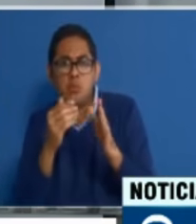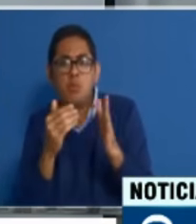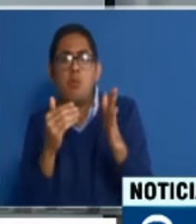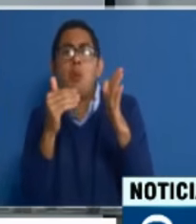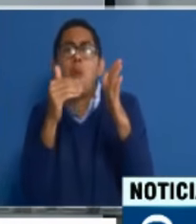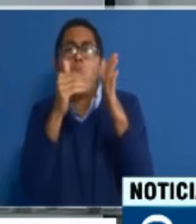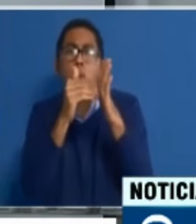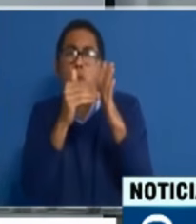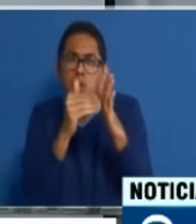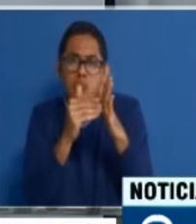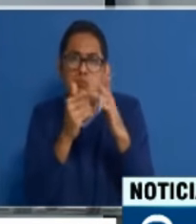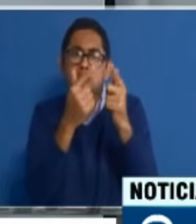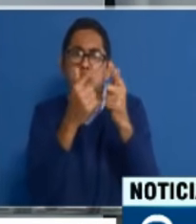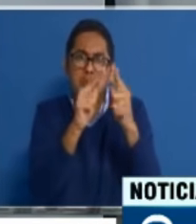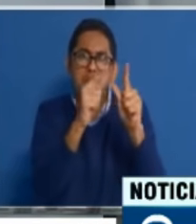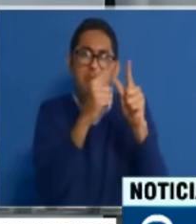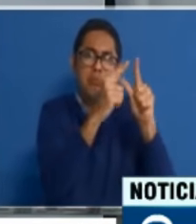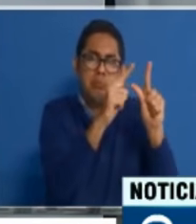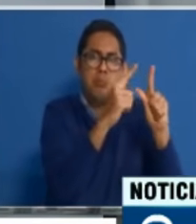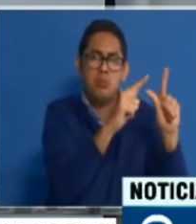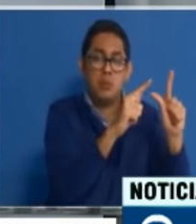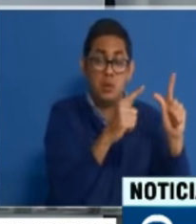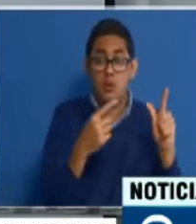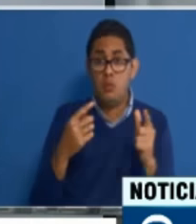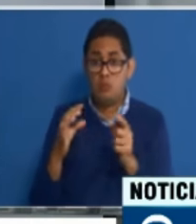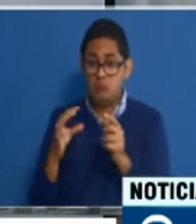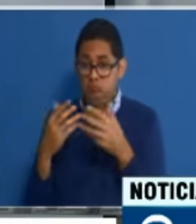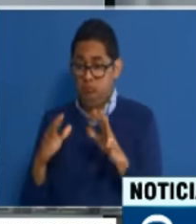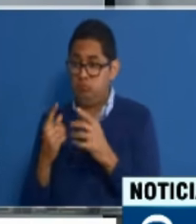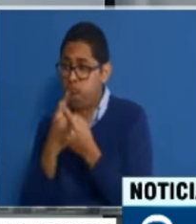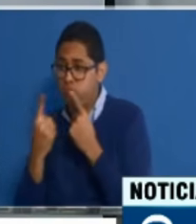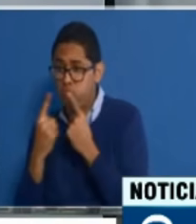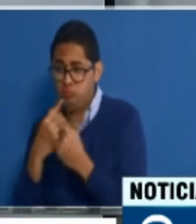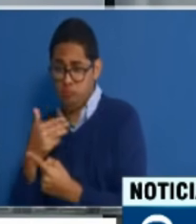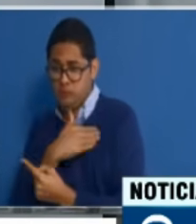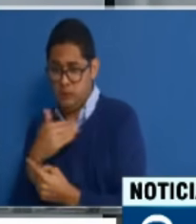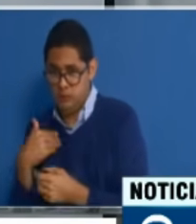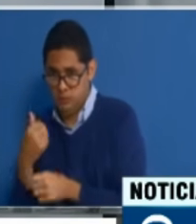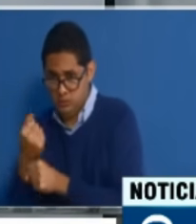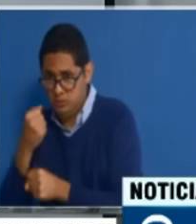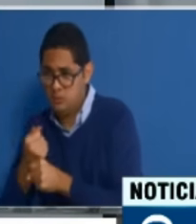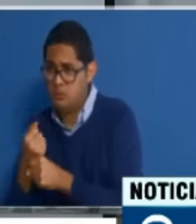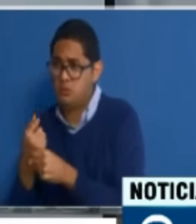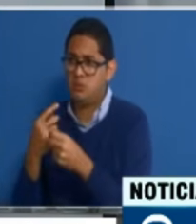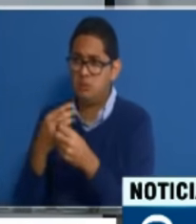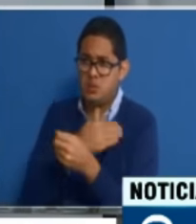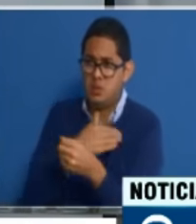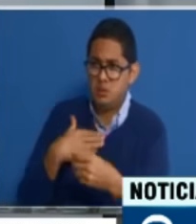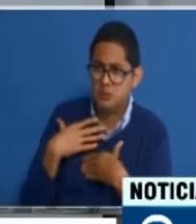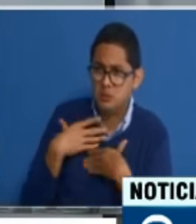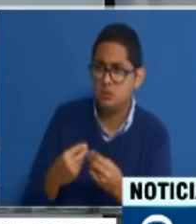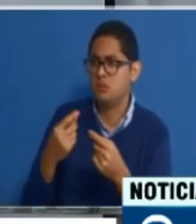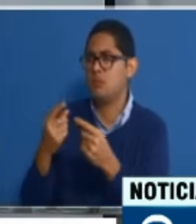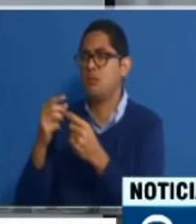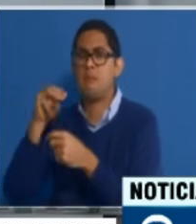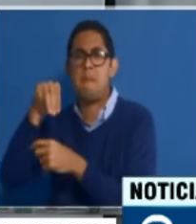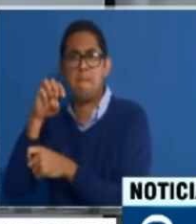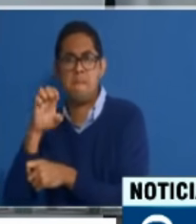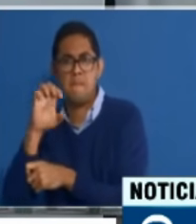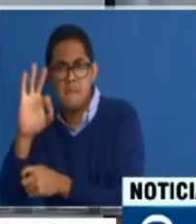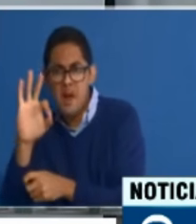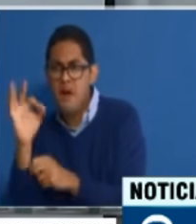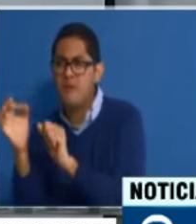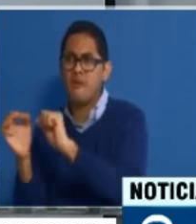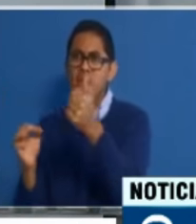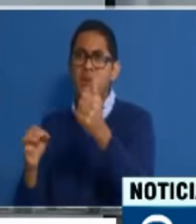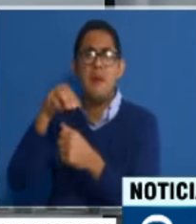que se han estado trabajando con el Ministerio de Trabajo, Ministerio de Salud, Economía y Finanza,